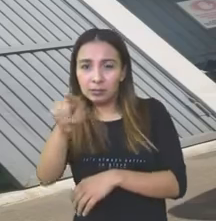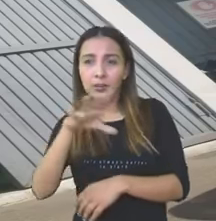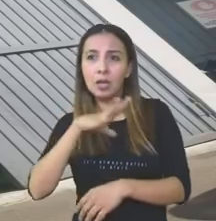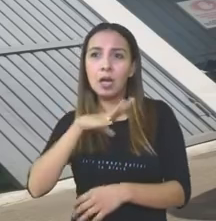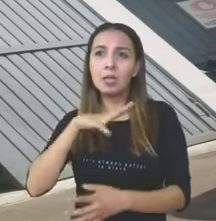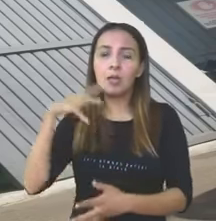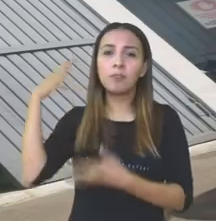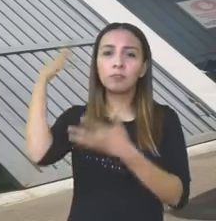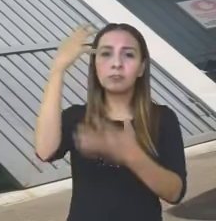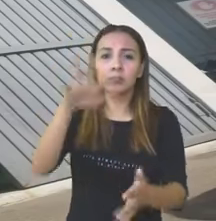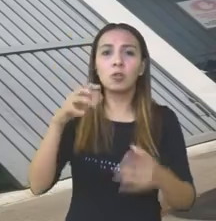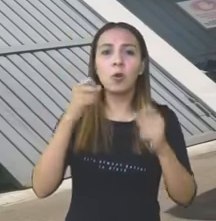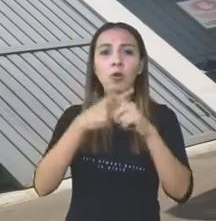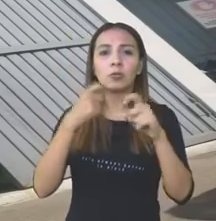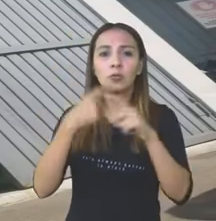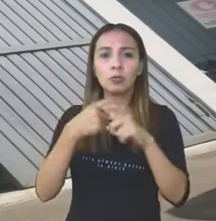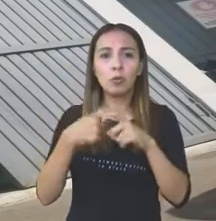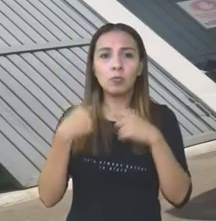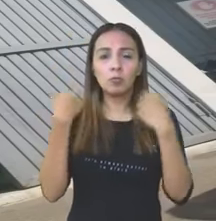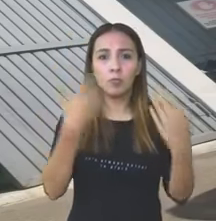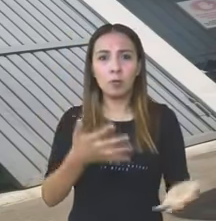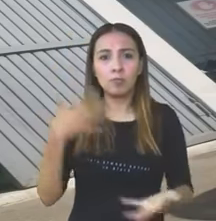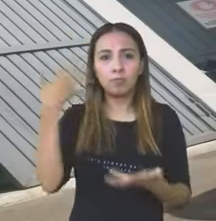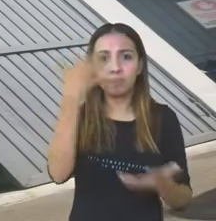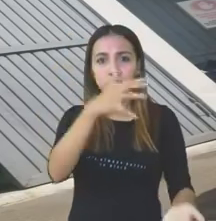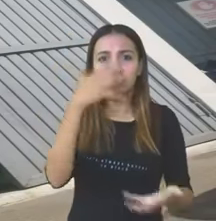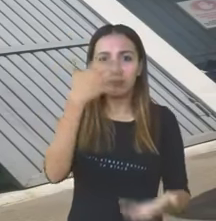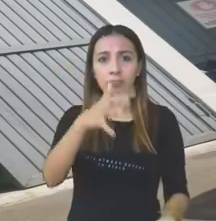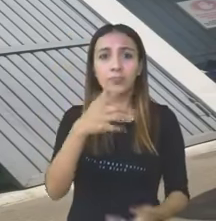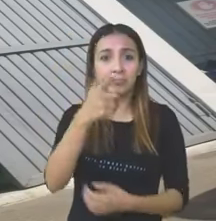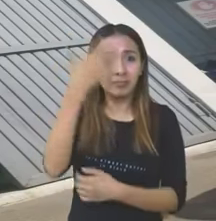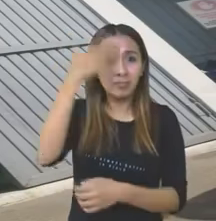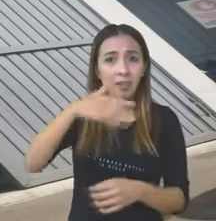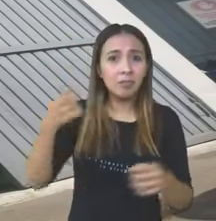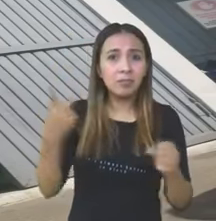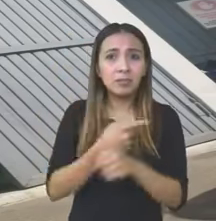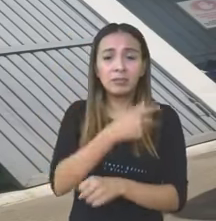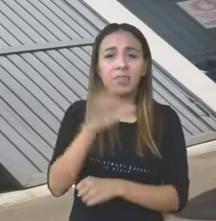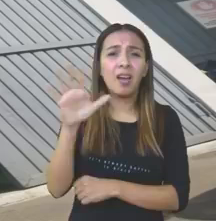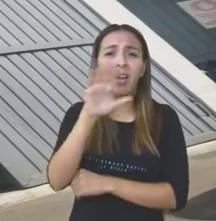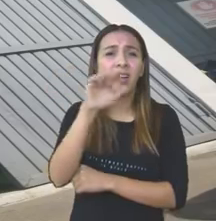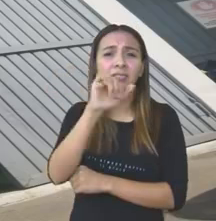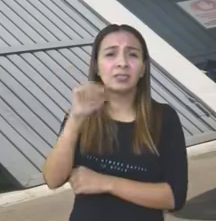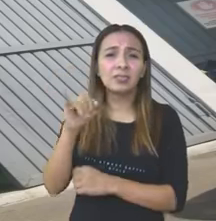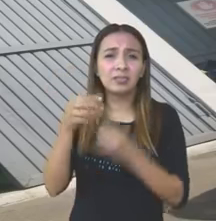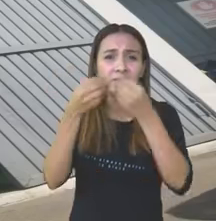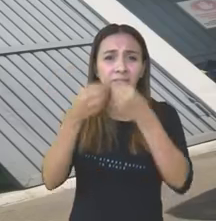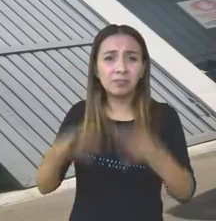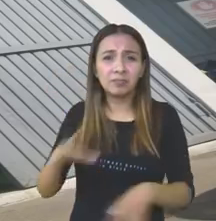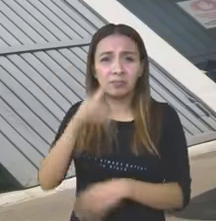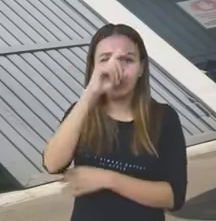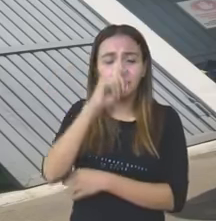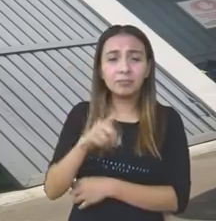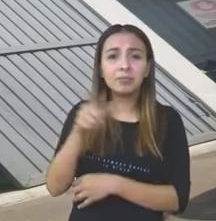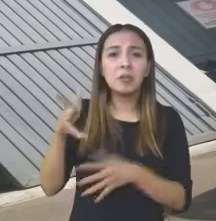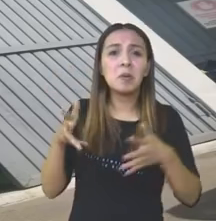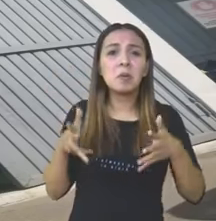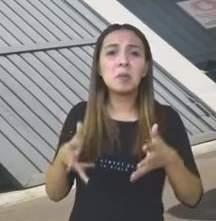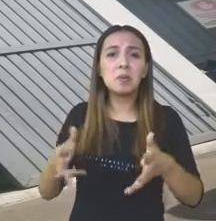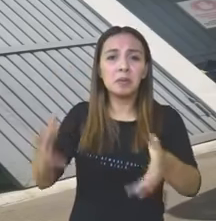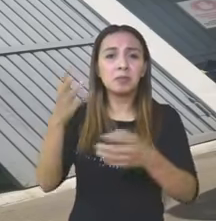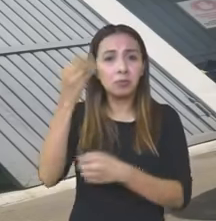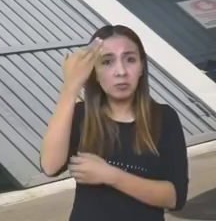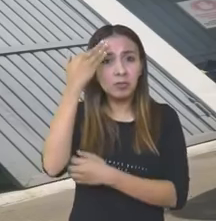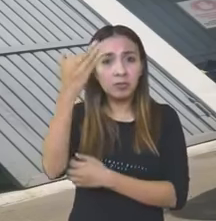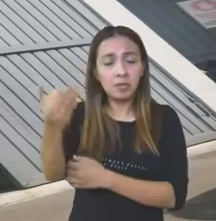Oxxo. ¿Sabe qué está pasando? Ya están por caducar, ya tienen tiempo ahí, como bien lo dije la vez